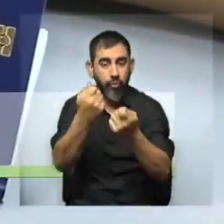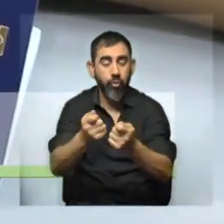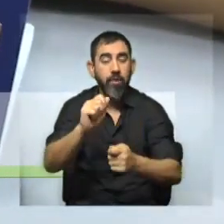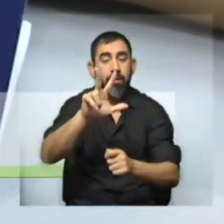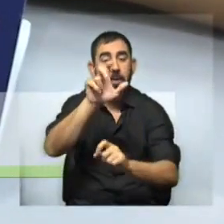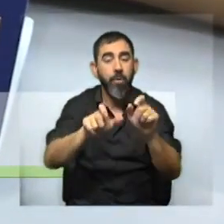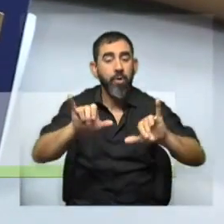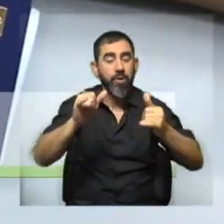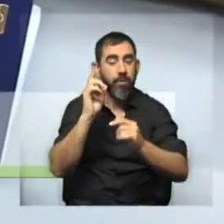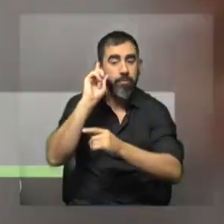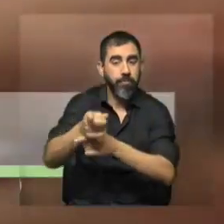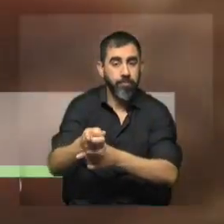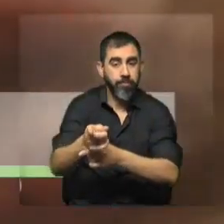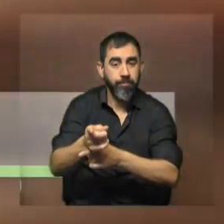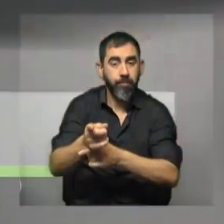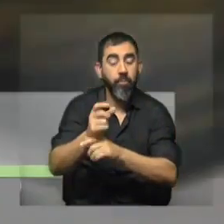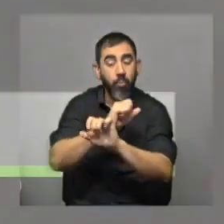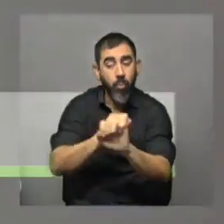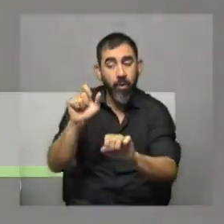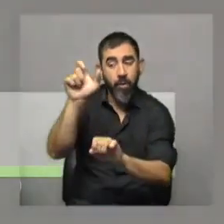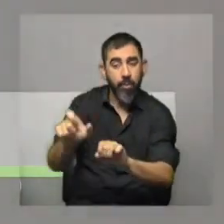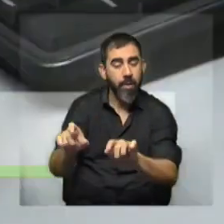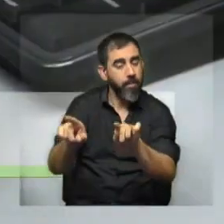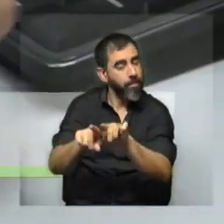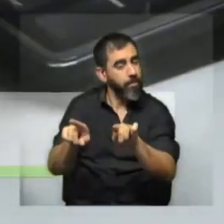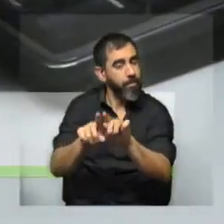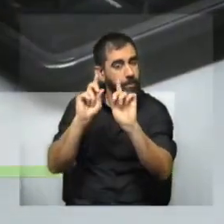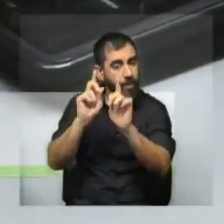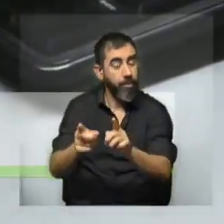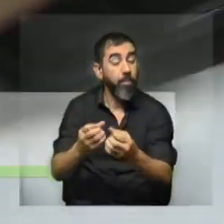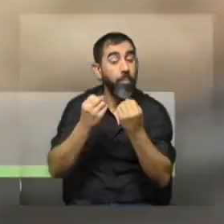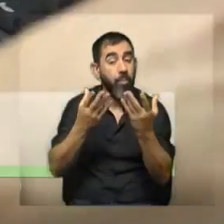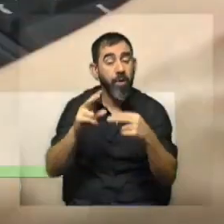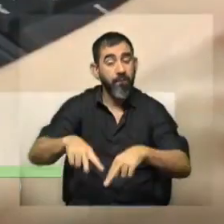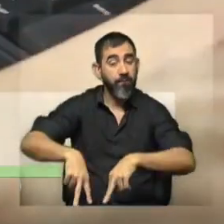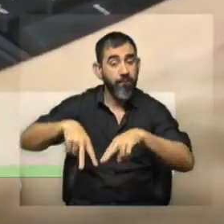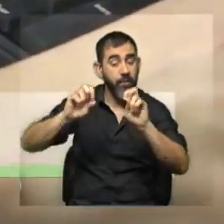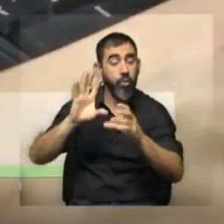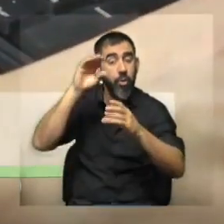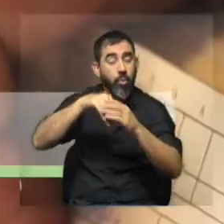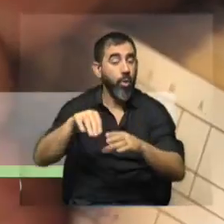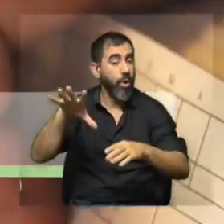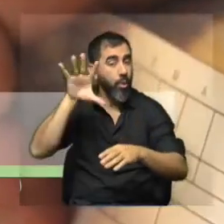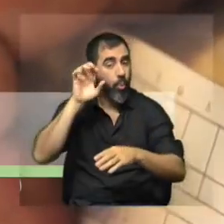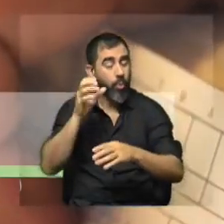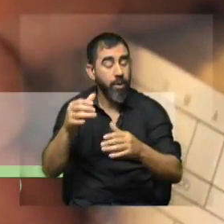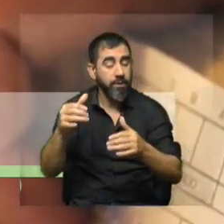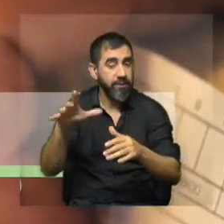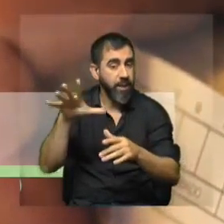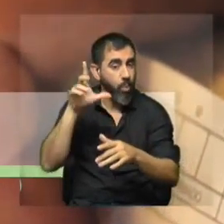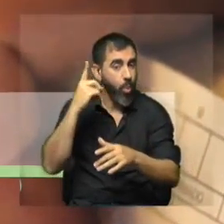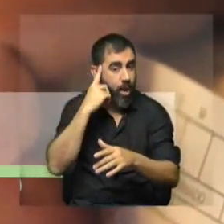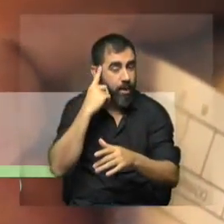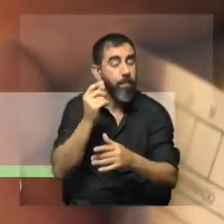3 personas formalizadas y se estima que Astesiano correrá la misma suerte, teniendo en cuenta que la investigación incluyó escuchas telefónicas que registran